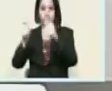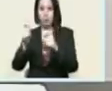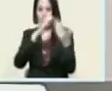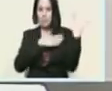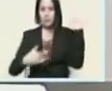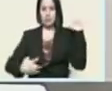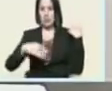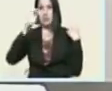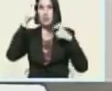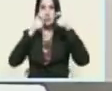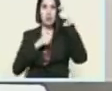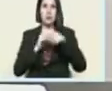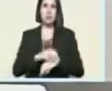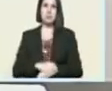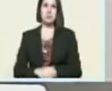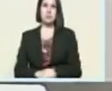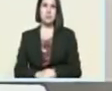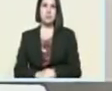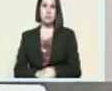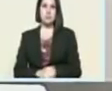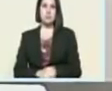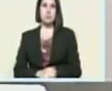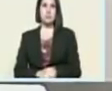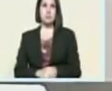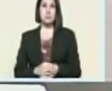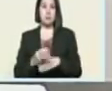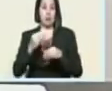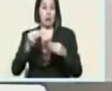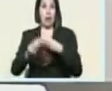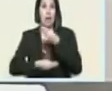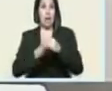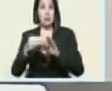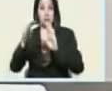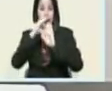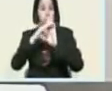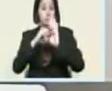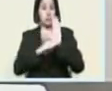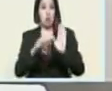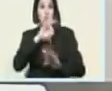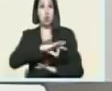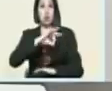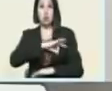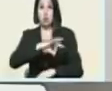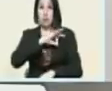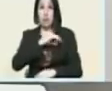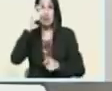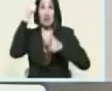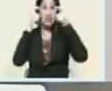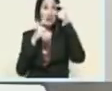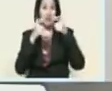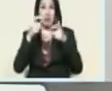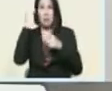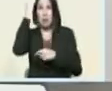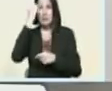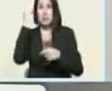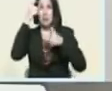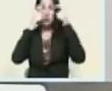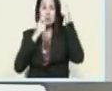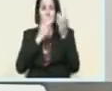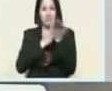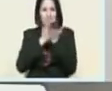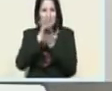Chávez. Esgrimido por nuestro comandante Hugo Chávez. En la doctrina socialista del comandante Hugo Chávez, en la cual ha sido fiel,